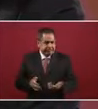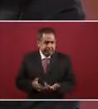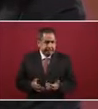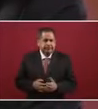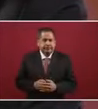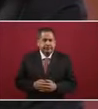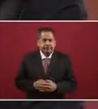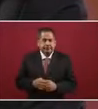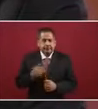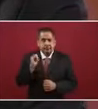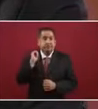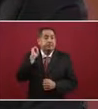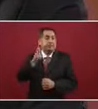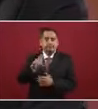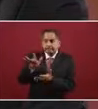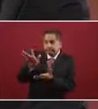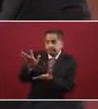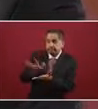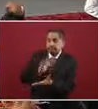puedan